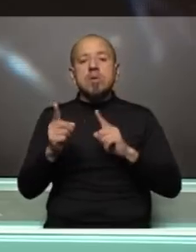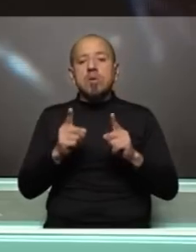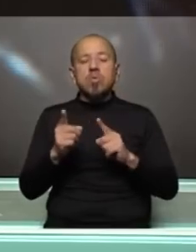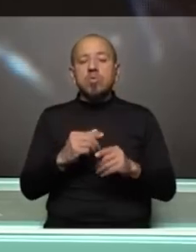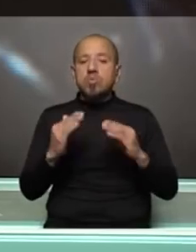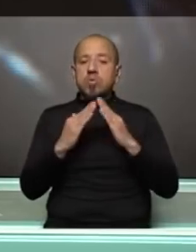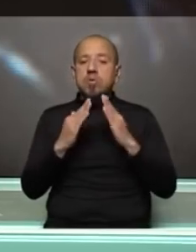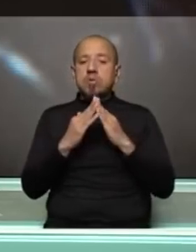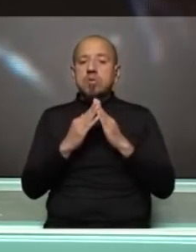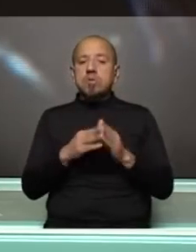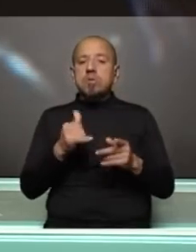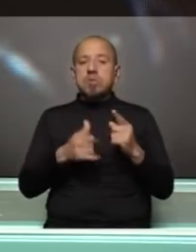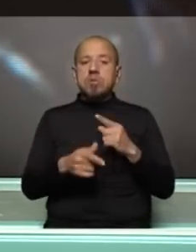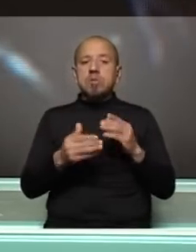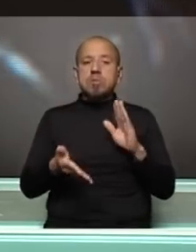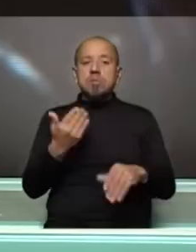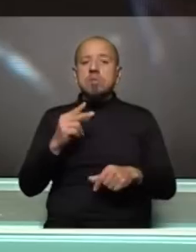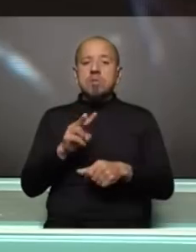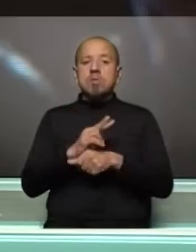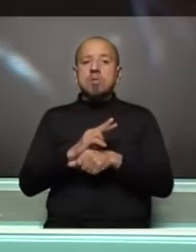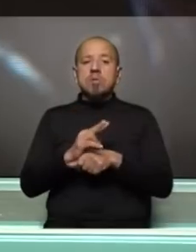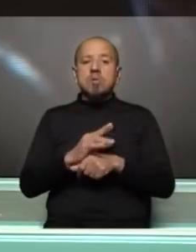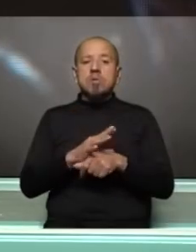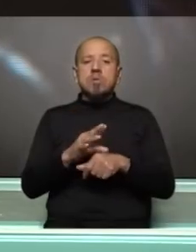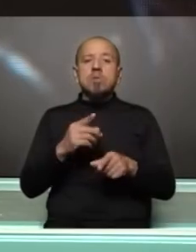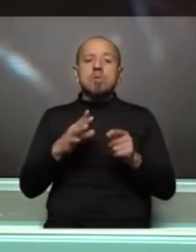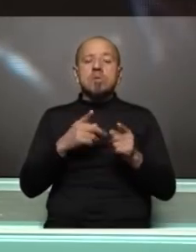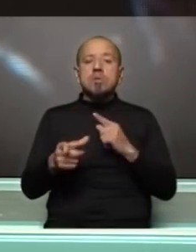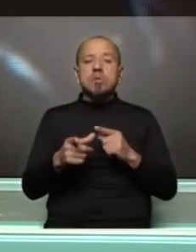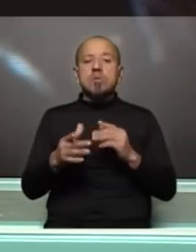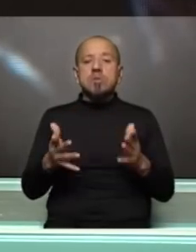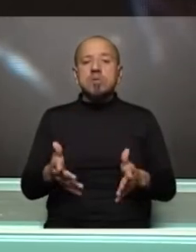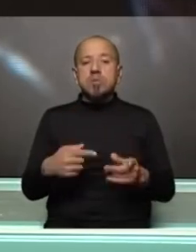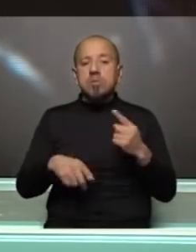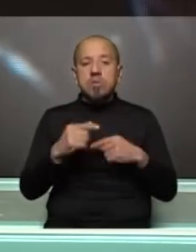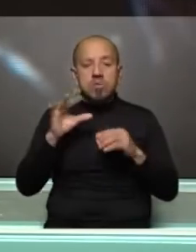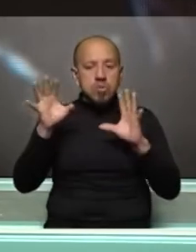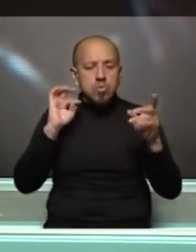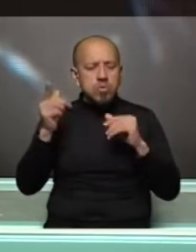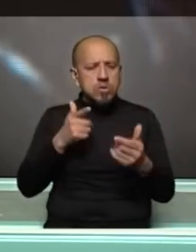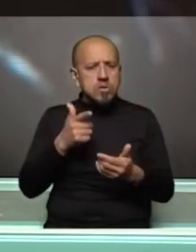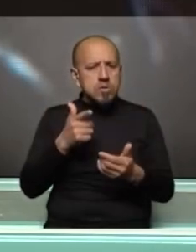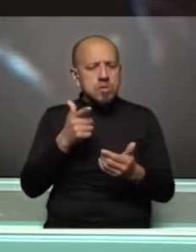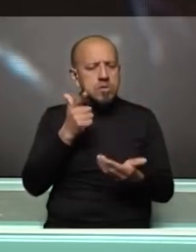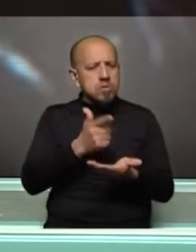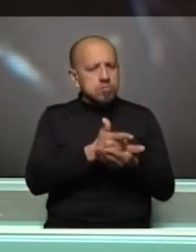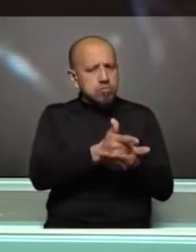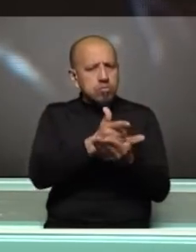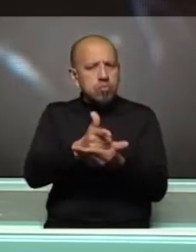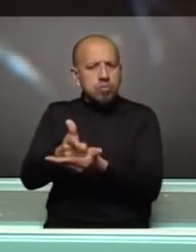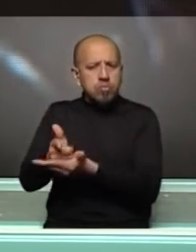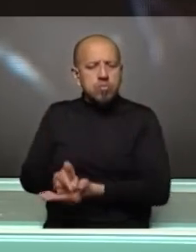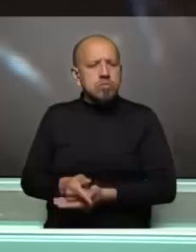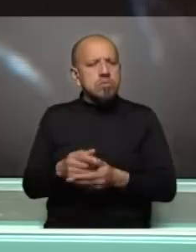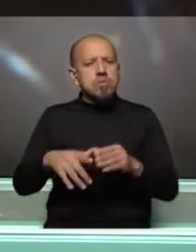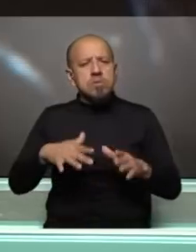casa lo tienen como Para mayor seguridad donde se concentran en determinadas horas o cuando sienten balacea que es por loal se da en